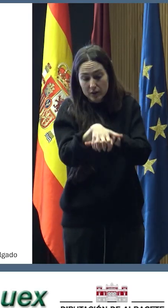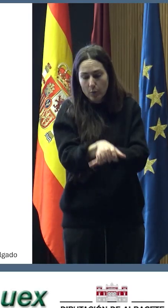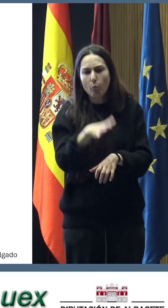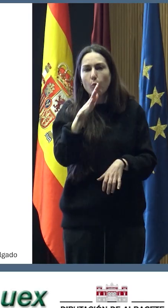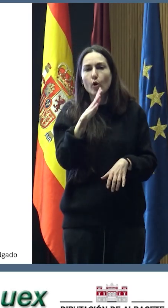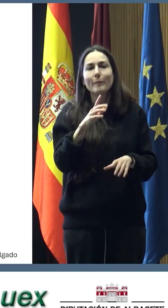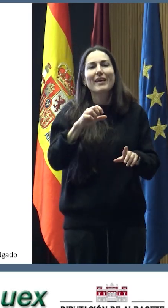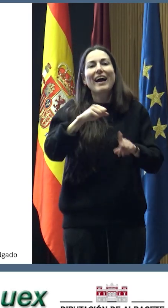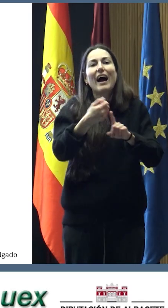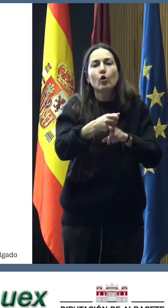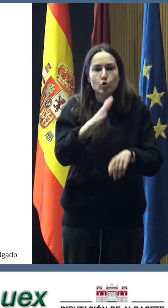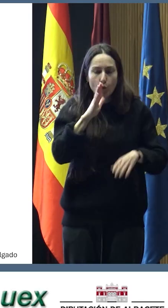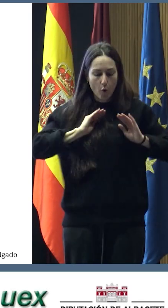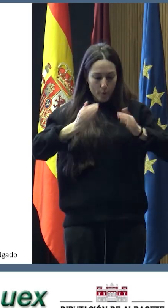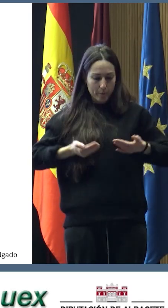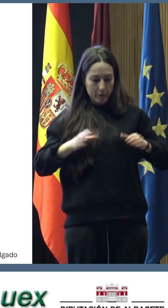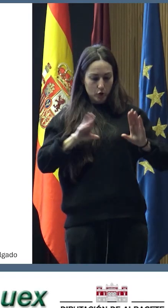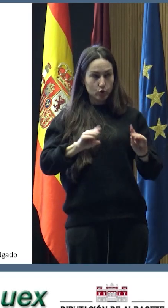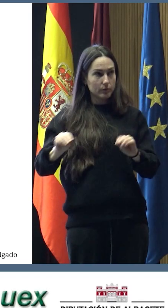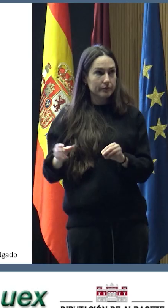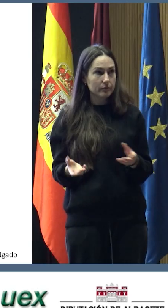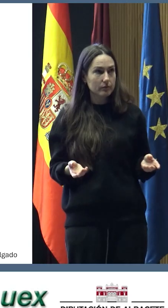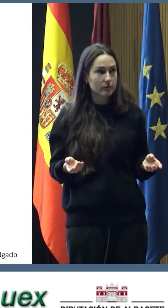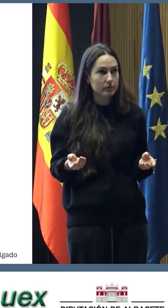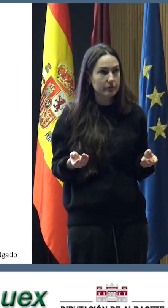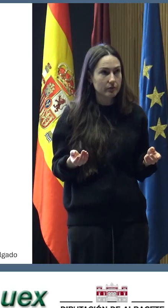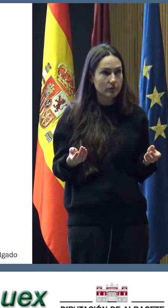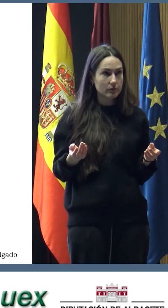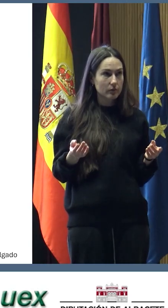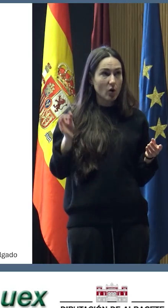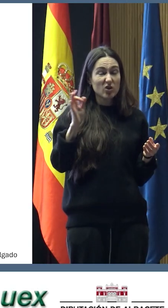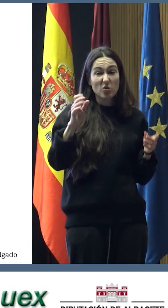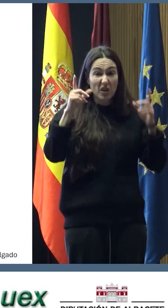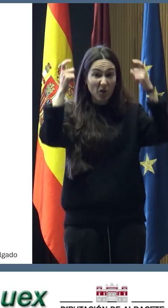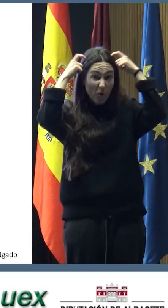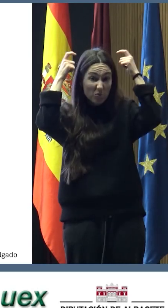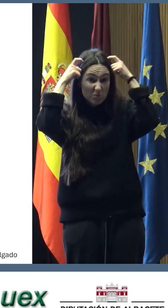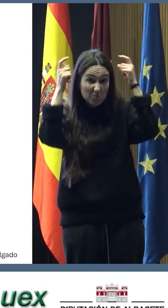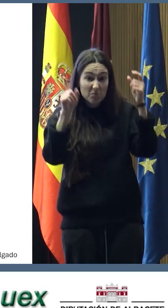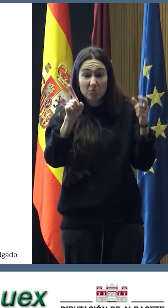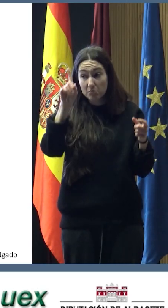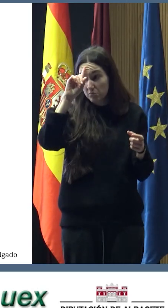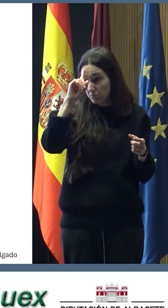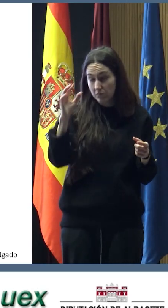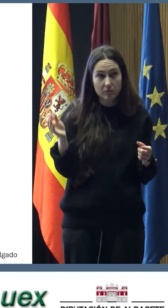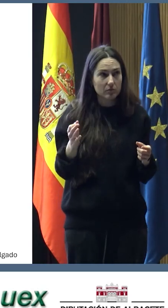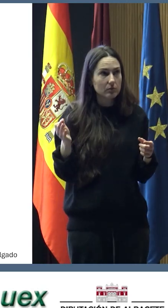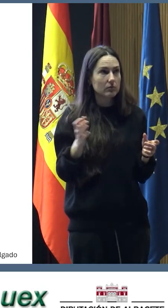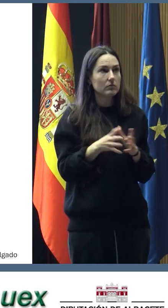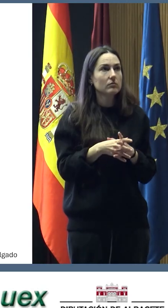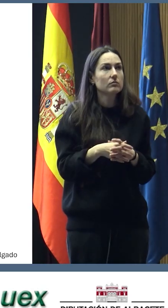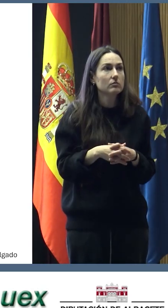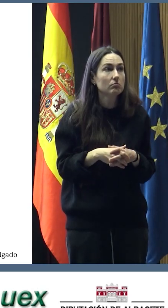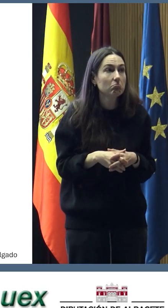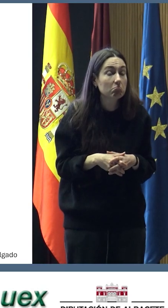consentimiento. Eso del oso ya no sé lo que es, pero pues así había, yo